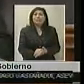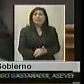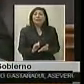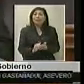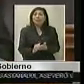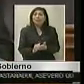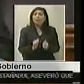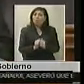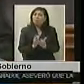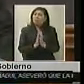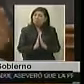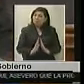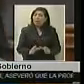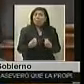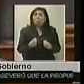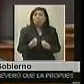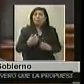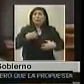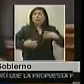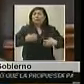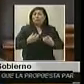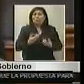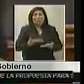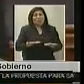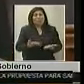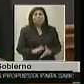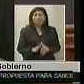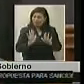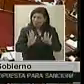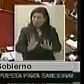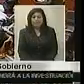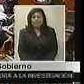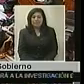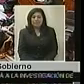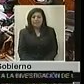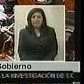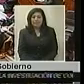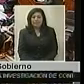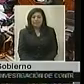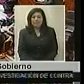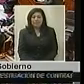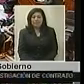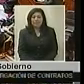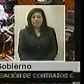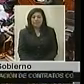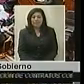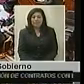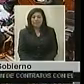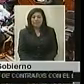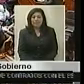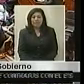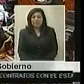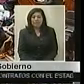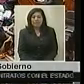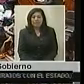que con tranquilidad, porque los fosforitos se queman muy rápido. Gracias, presidente. Gracias, presidente. Gracias, congresista Acuña. Presidente, tengo